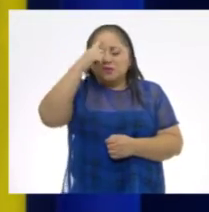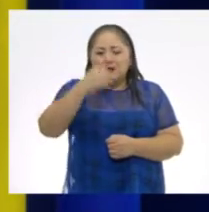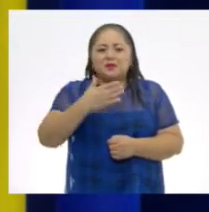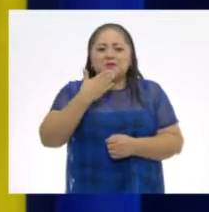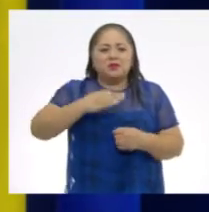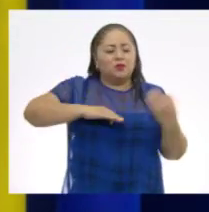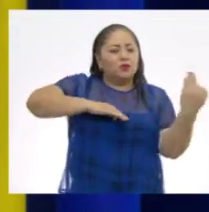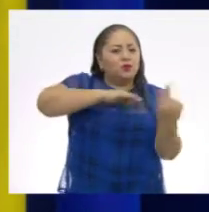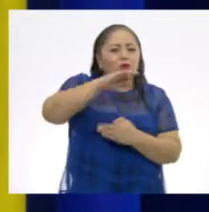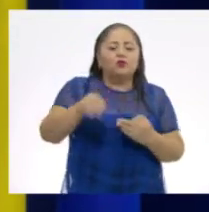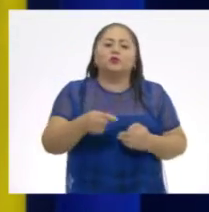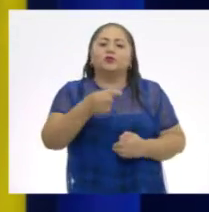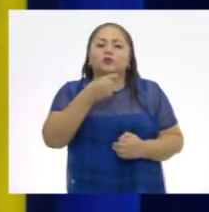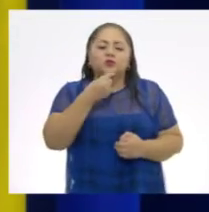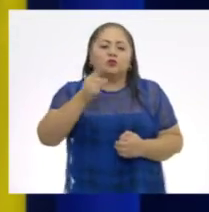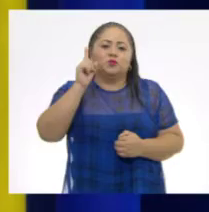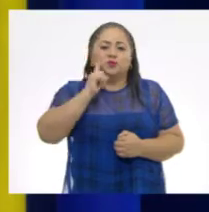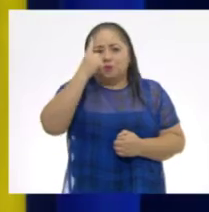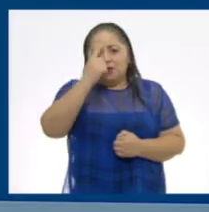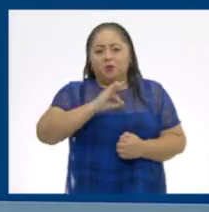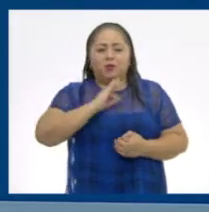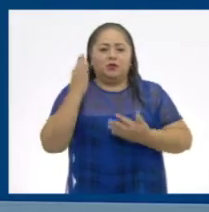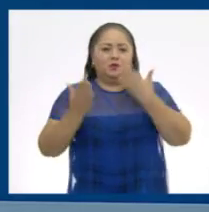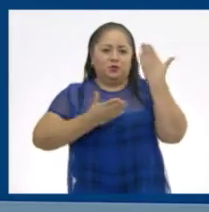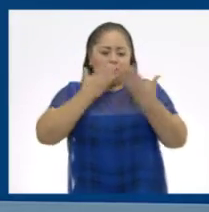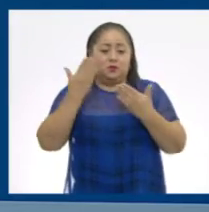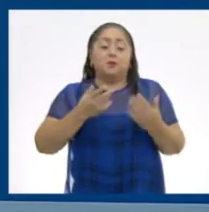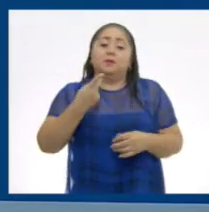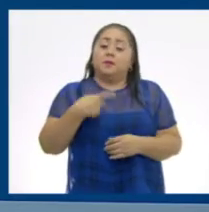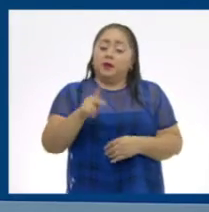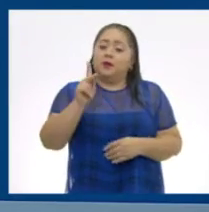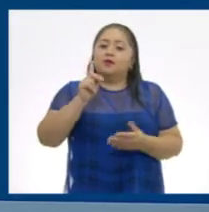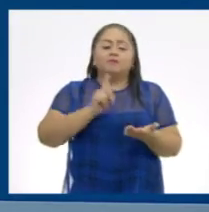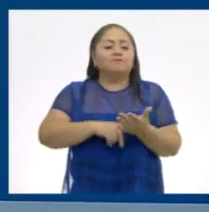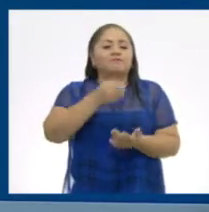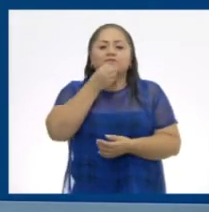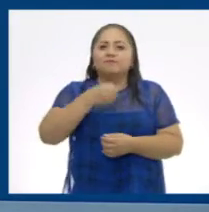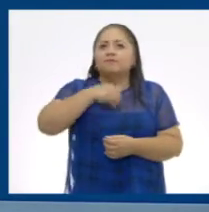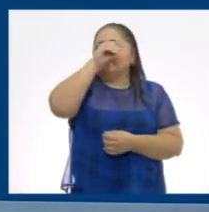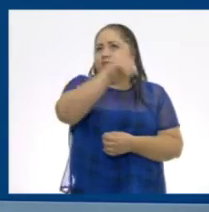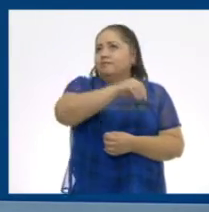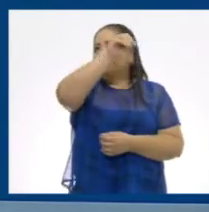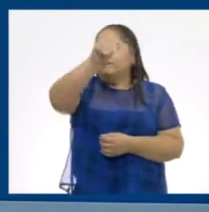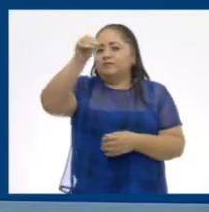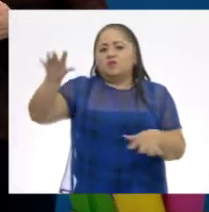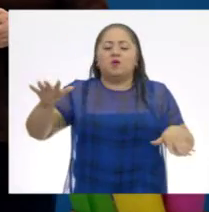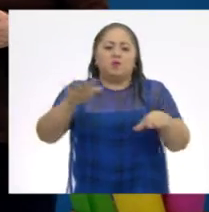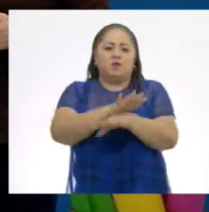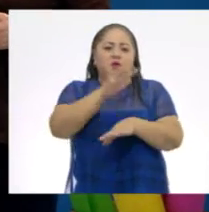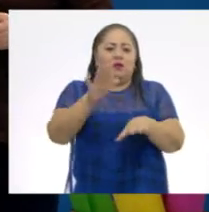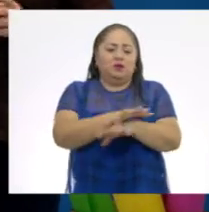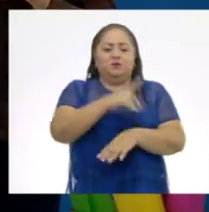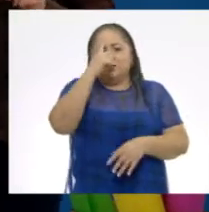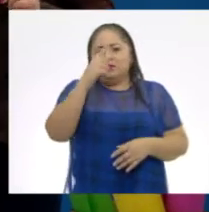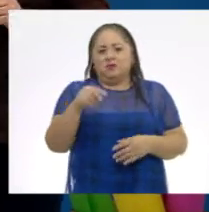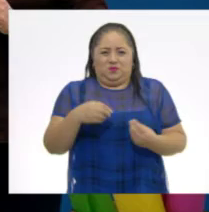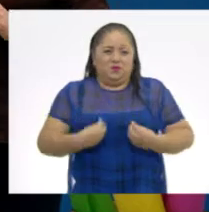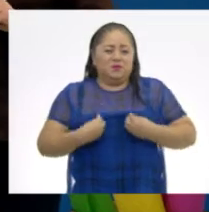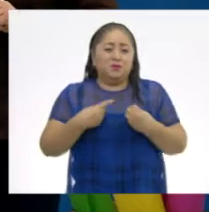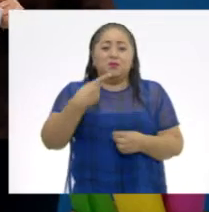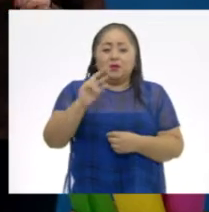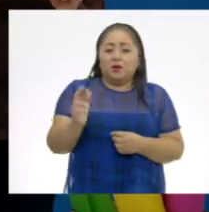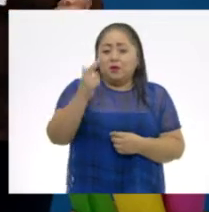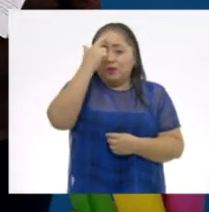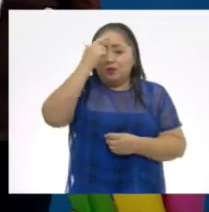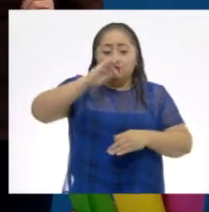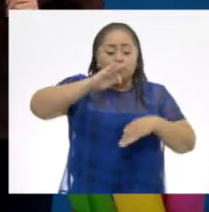para todas las niñas y niños puedan estudiar, aunque tengan que estar cambiando constantemente del lugar donde viven. Hay que recordar